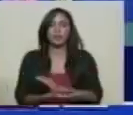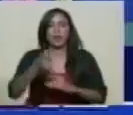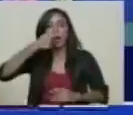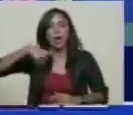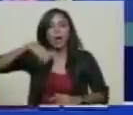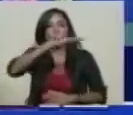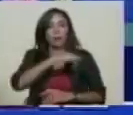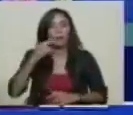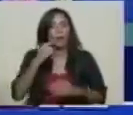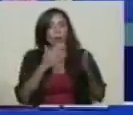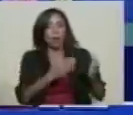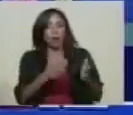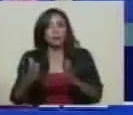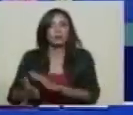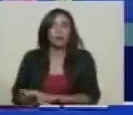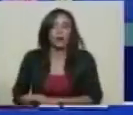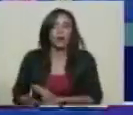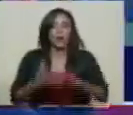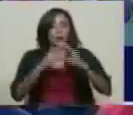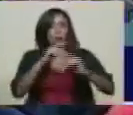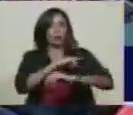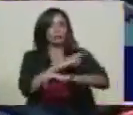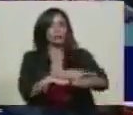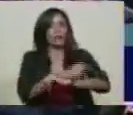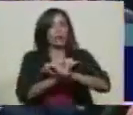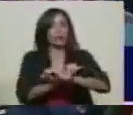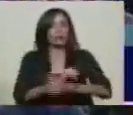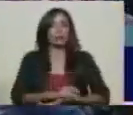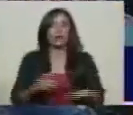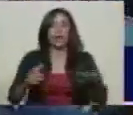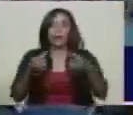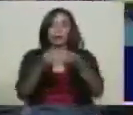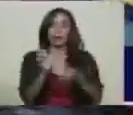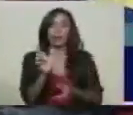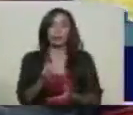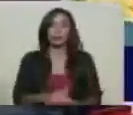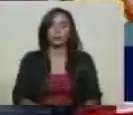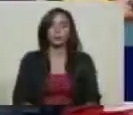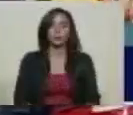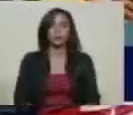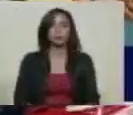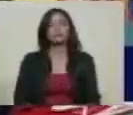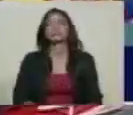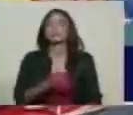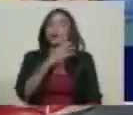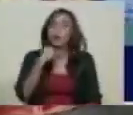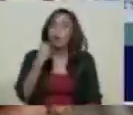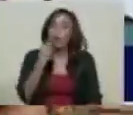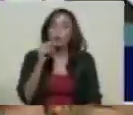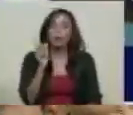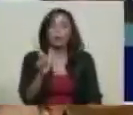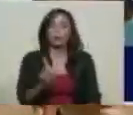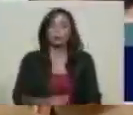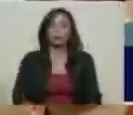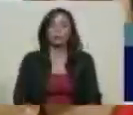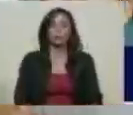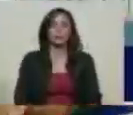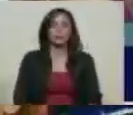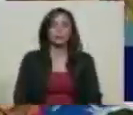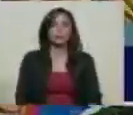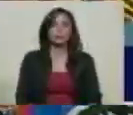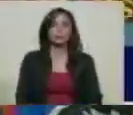pueblo organizado con un gran poder, el Partido Socialista Unido de Venezuela, la juventud del Partido Socialista Unido de